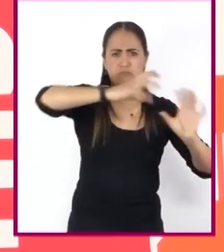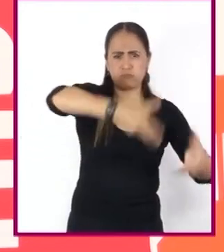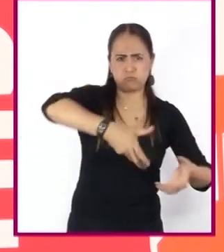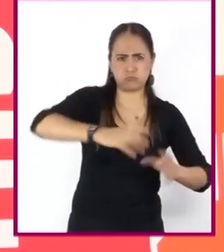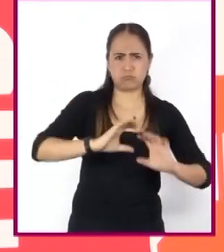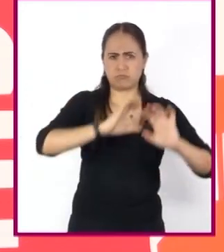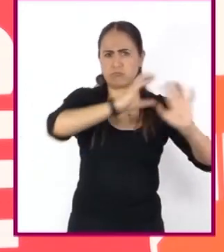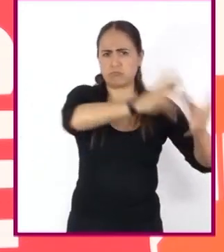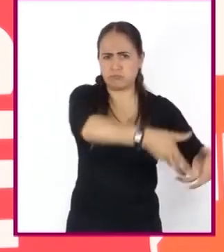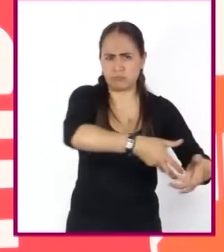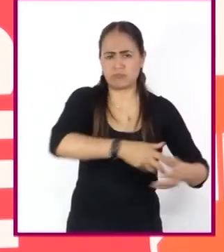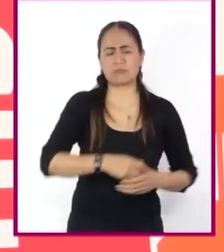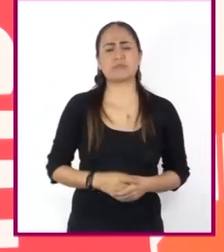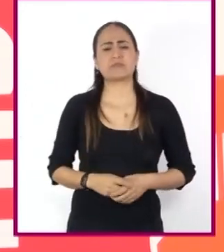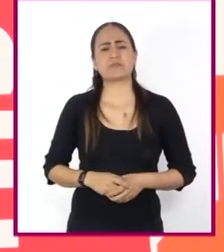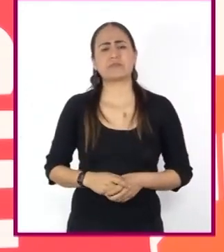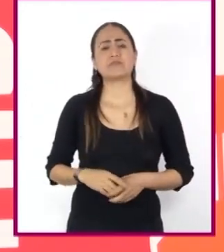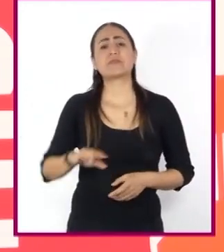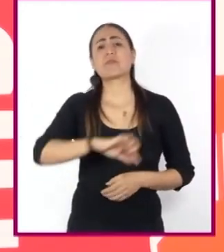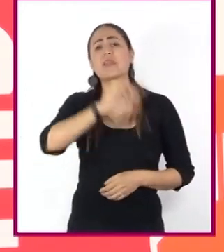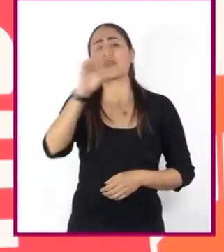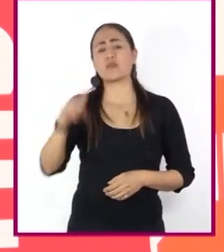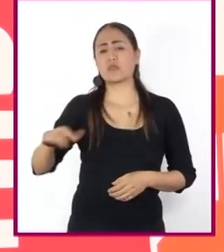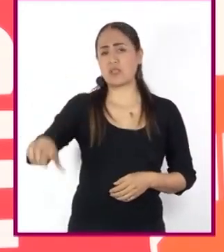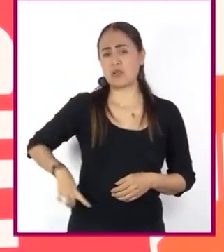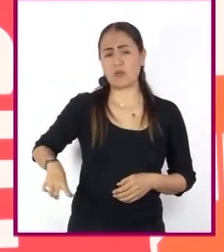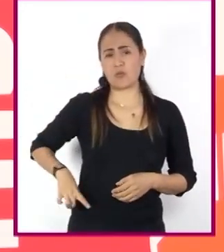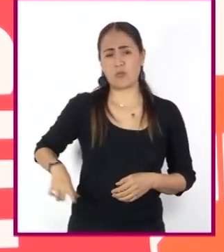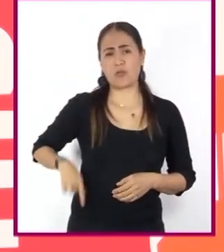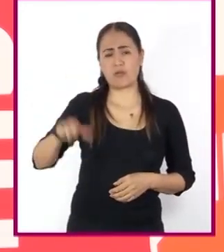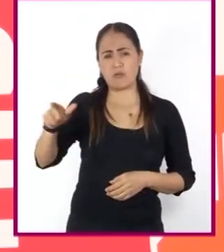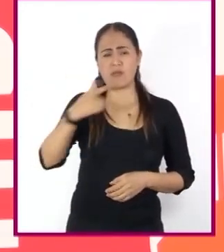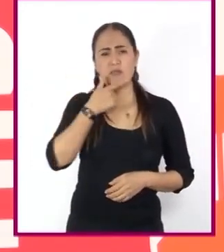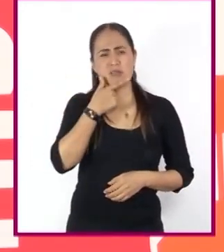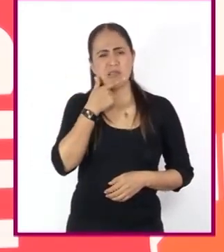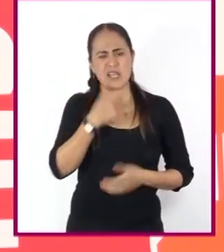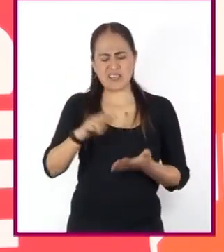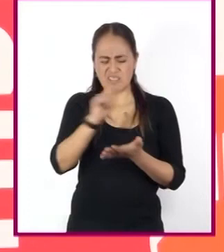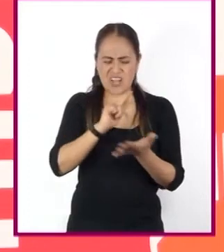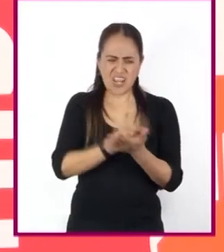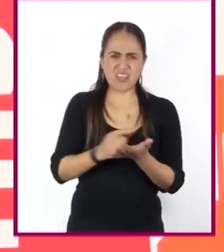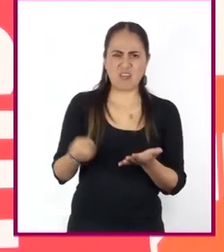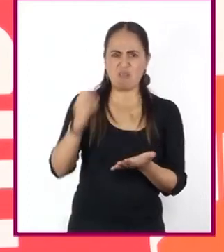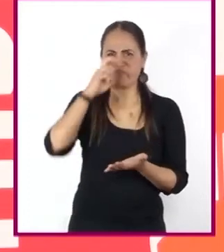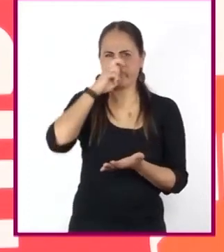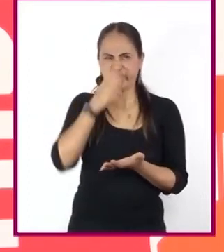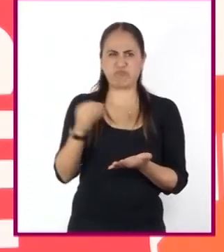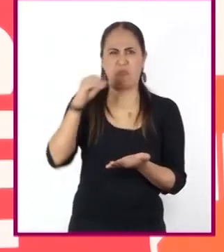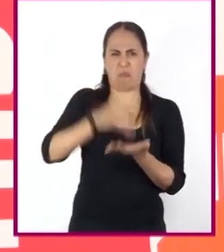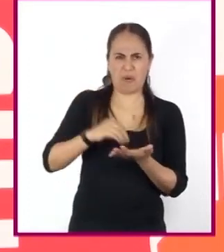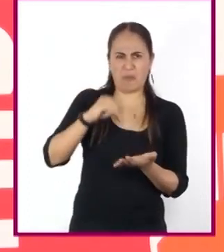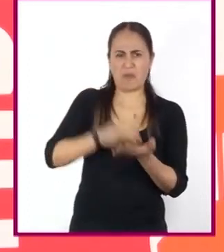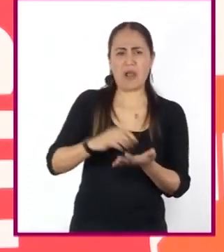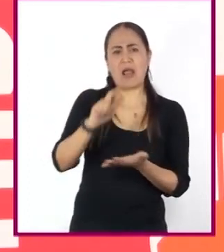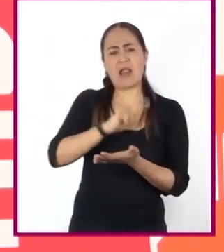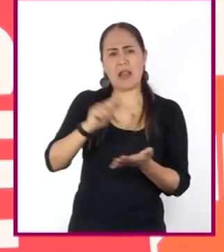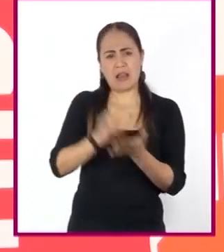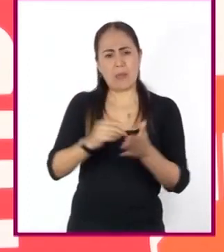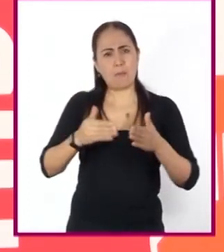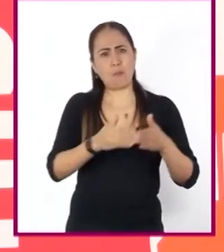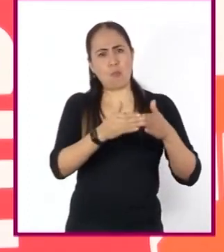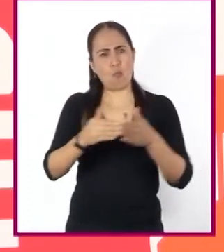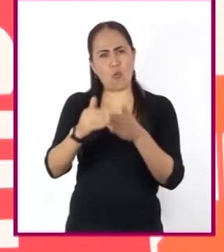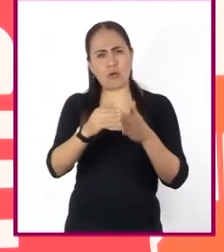este acontecimiento, el gobierno inglés emitió más leyes coercitivas, tales como Ley del Puerto de